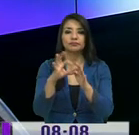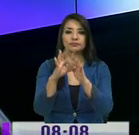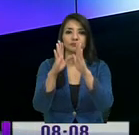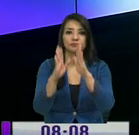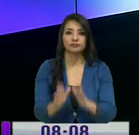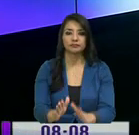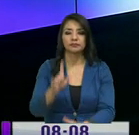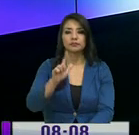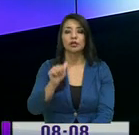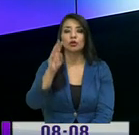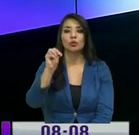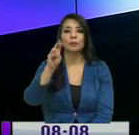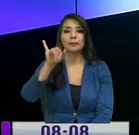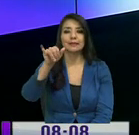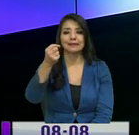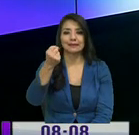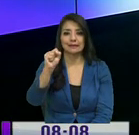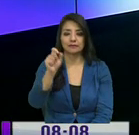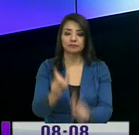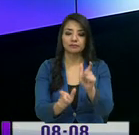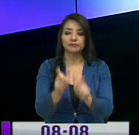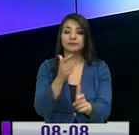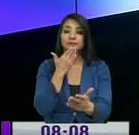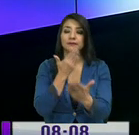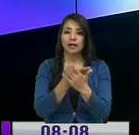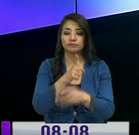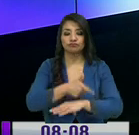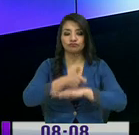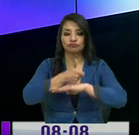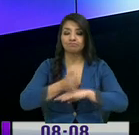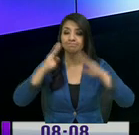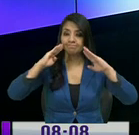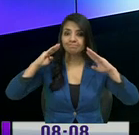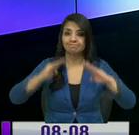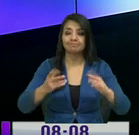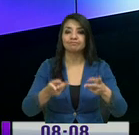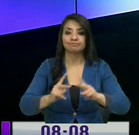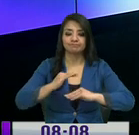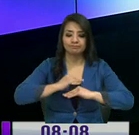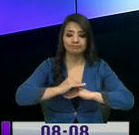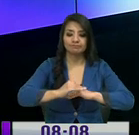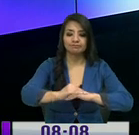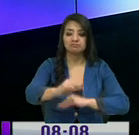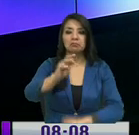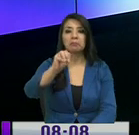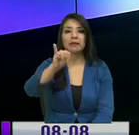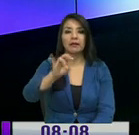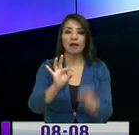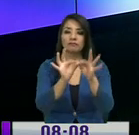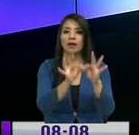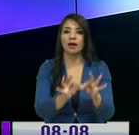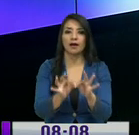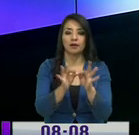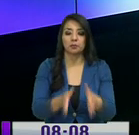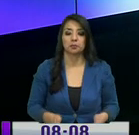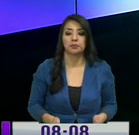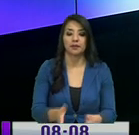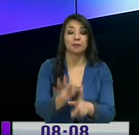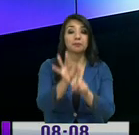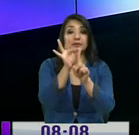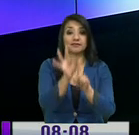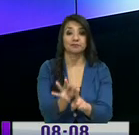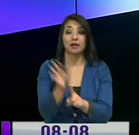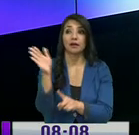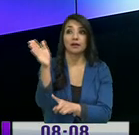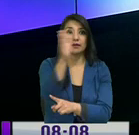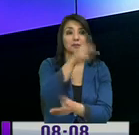sector de Lumbicí. Los moradores agradecen la atención de las autoridades y la intervención de la calle La Miña, una de las principales vías de comunicación con las